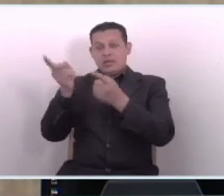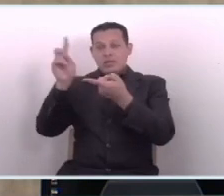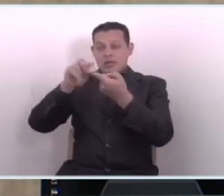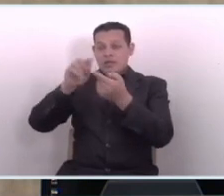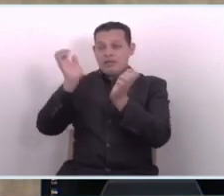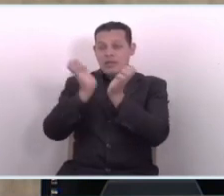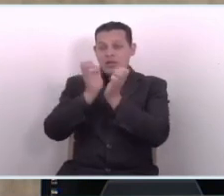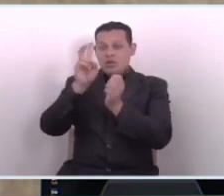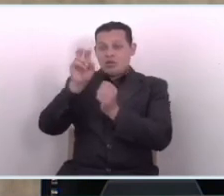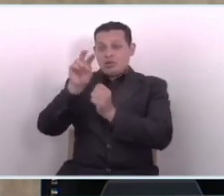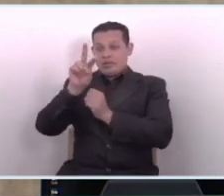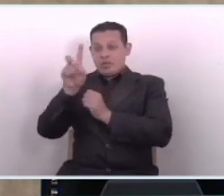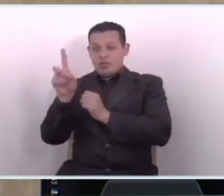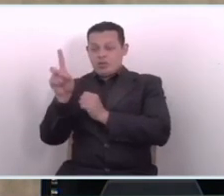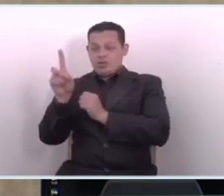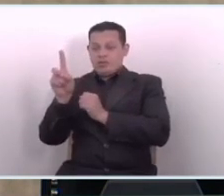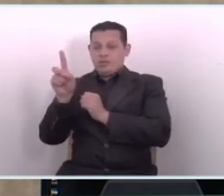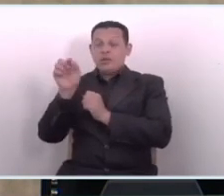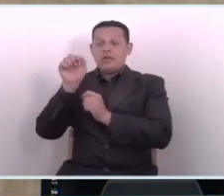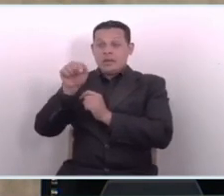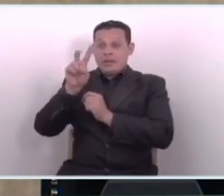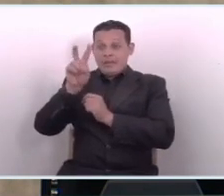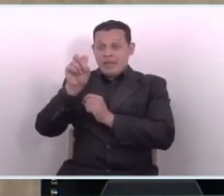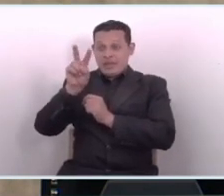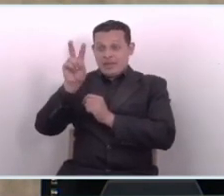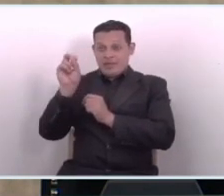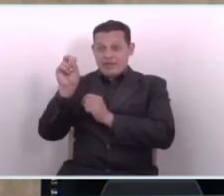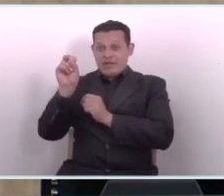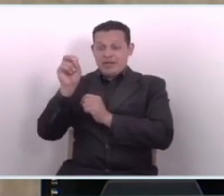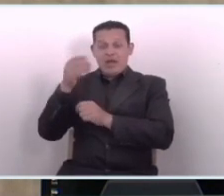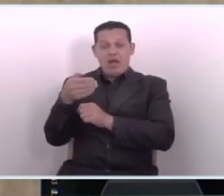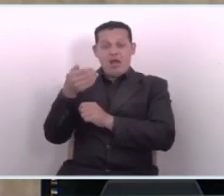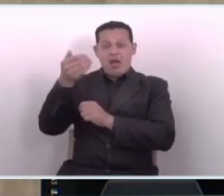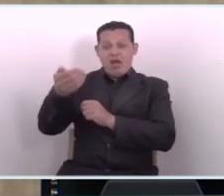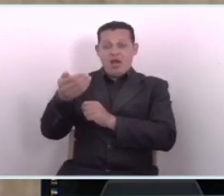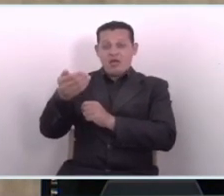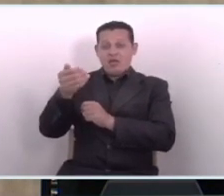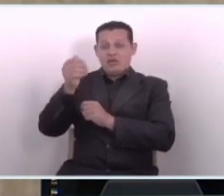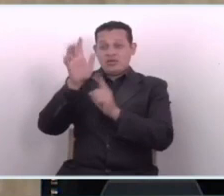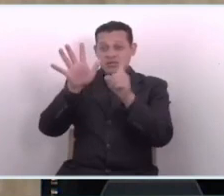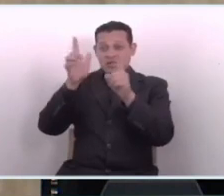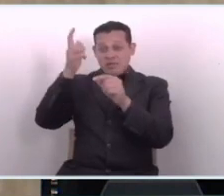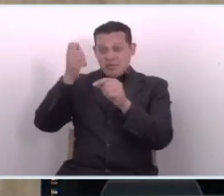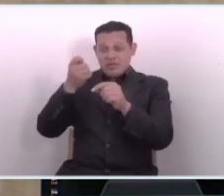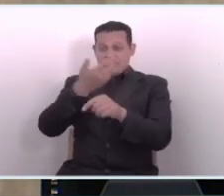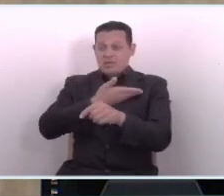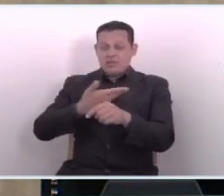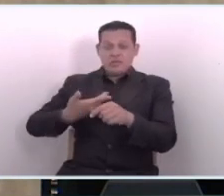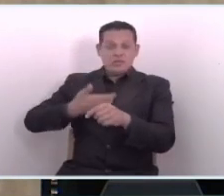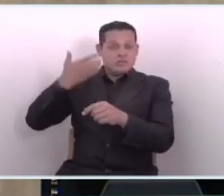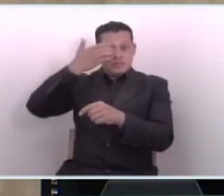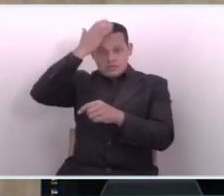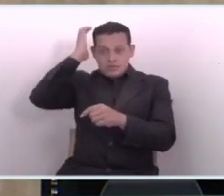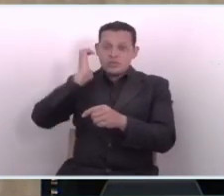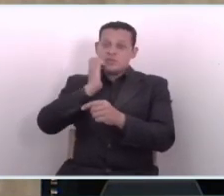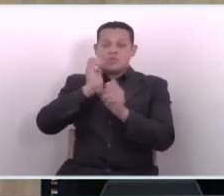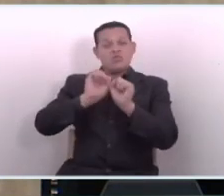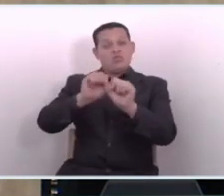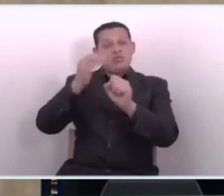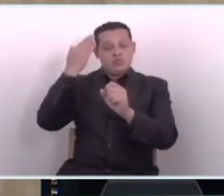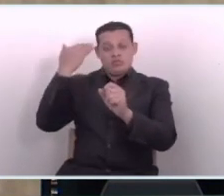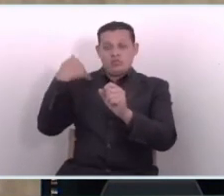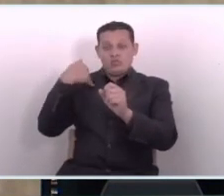mayo de 2021. En 2020, tras un año y medio del gobierno del presidente Bukele, los feminicidios se redujeron